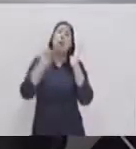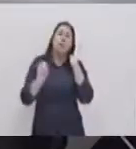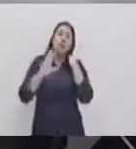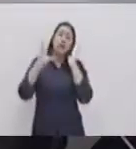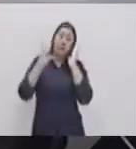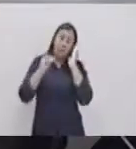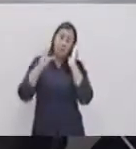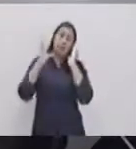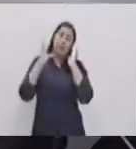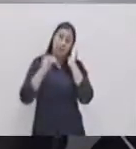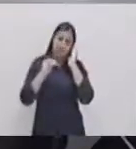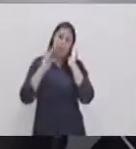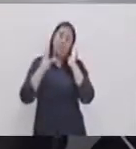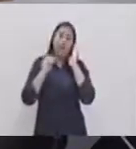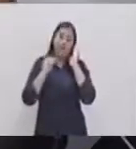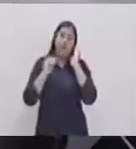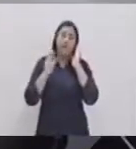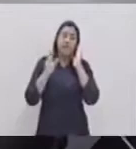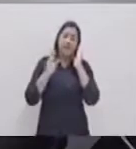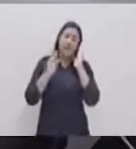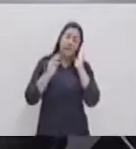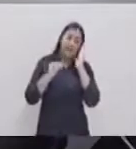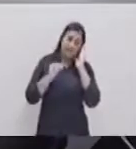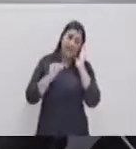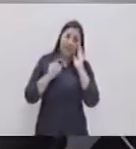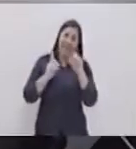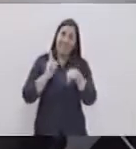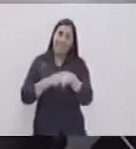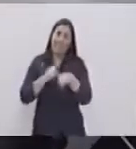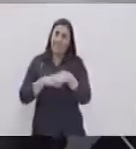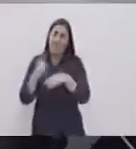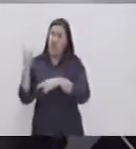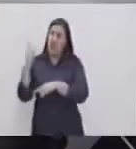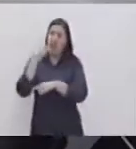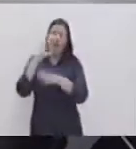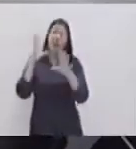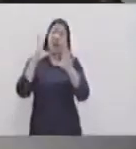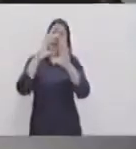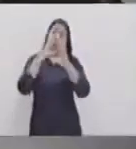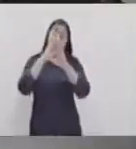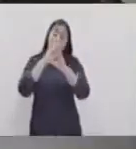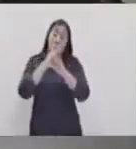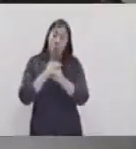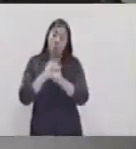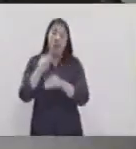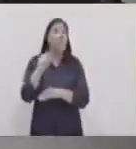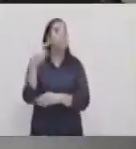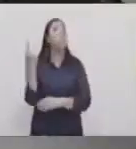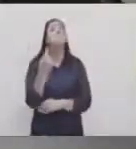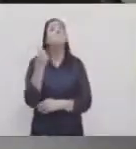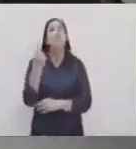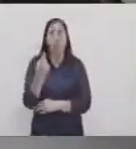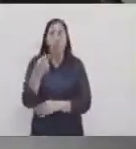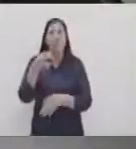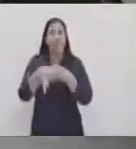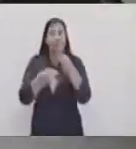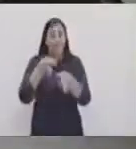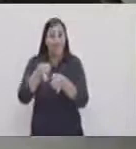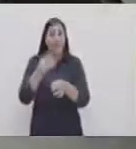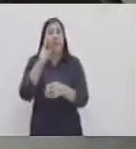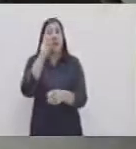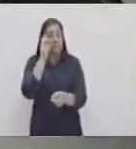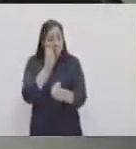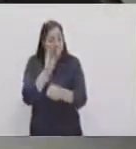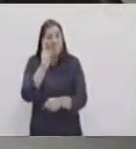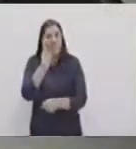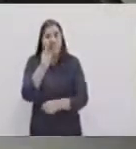total que tengamos durante de la noche o el tiempo cuando nos dediquemos. Eso es otra cosa importante que no quiero dejar pasar. Precisamente